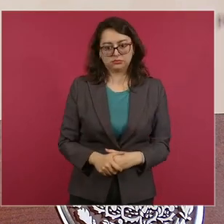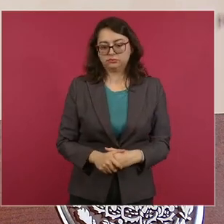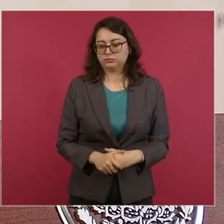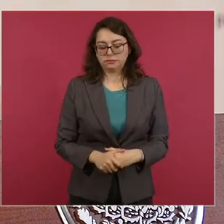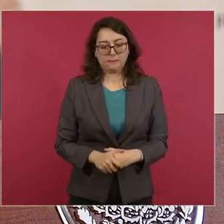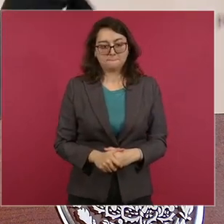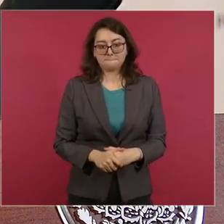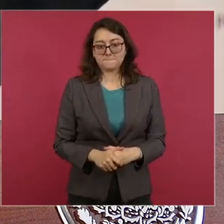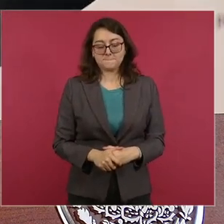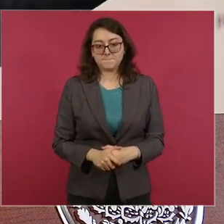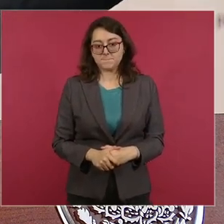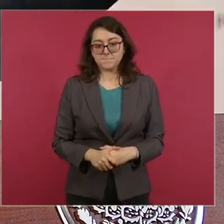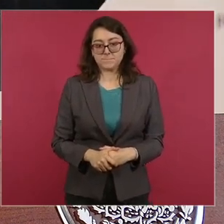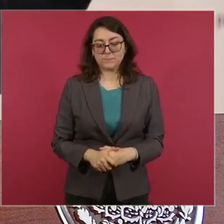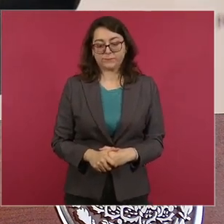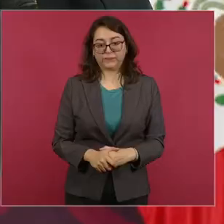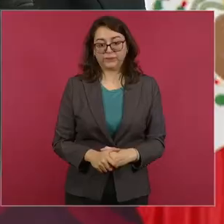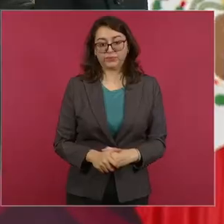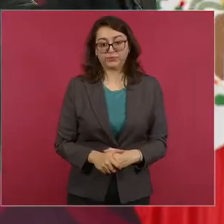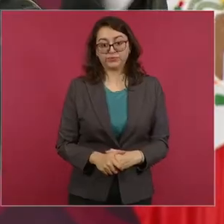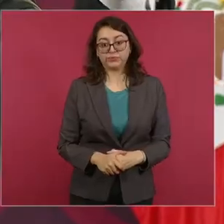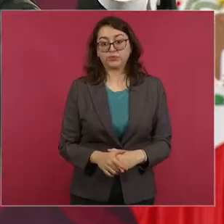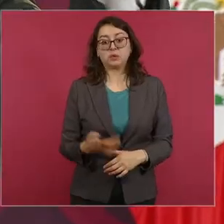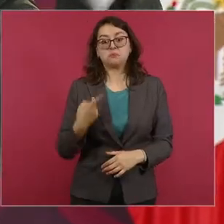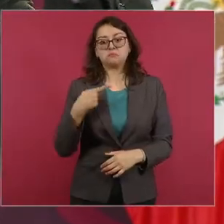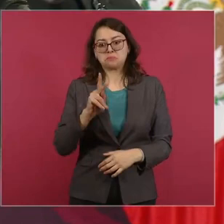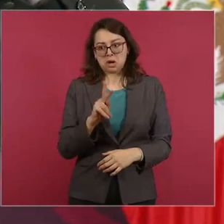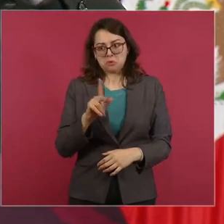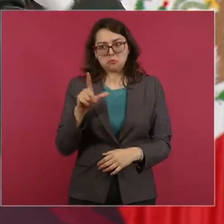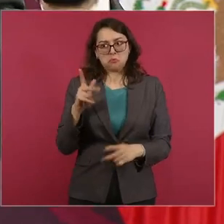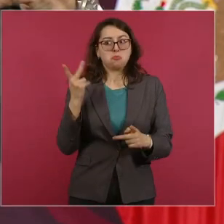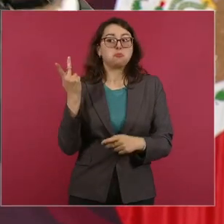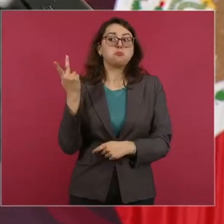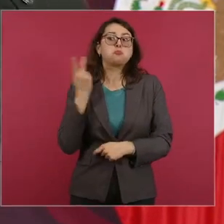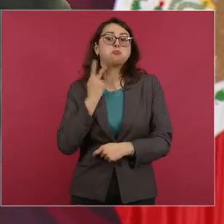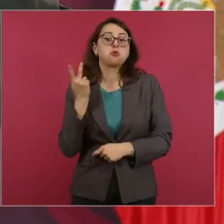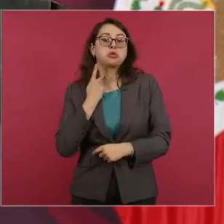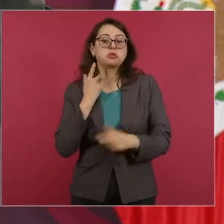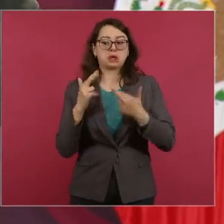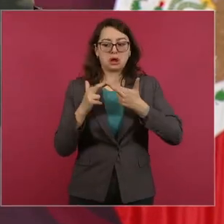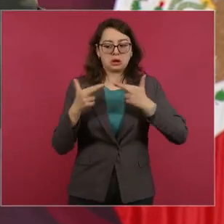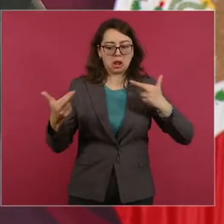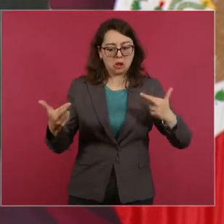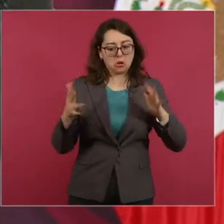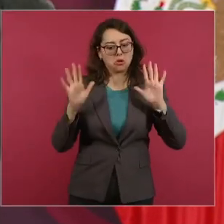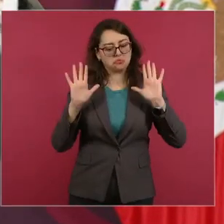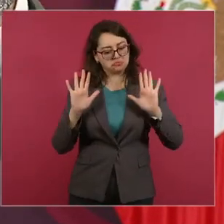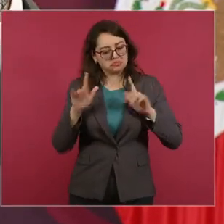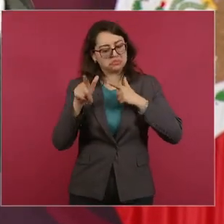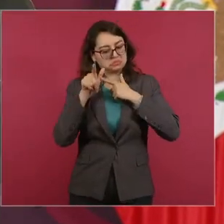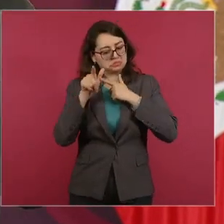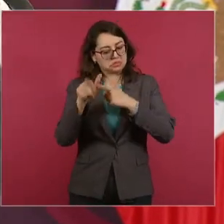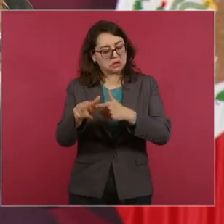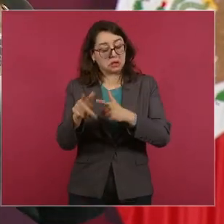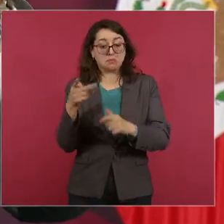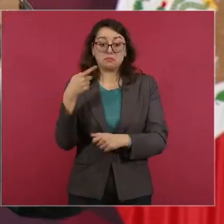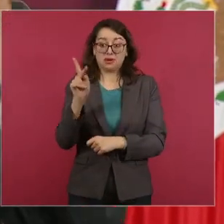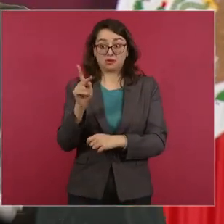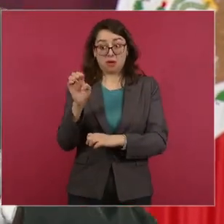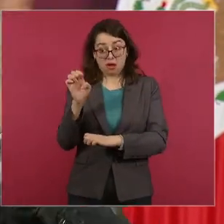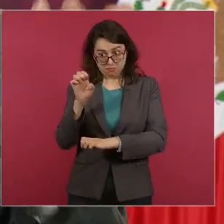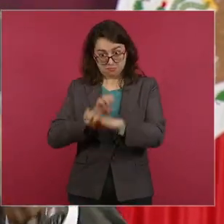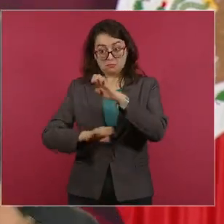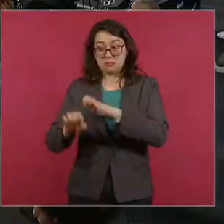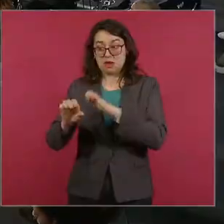pero no se rompieron las relaciones sin embargo el trato que le dieron a nuestro